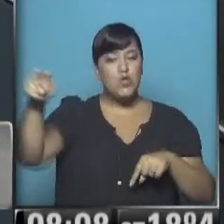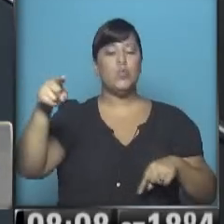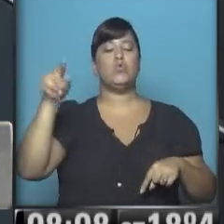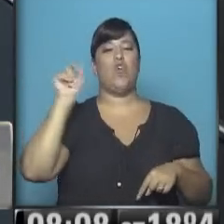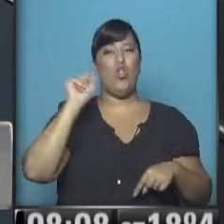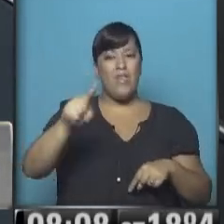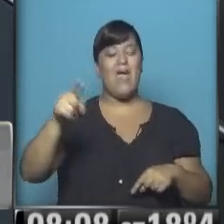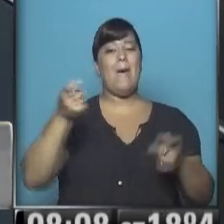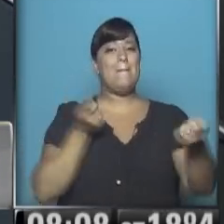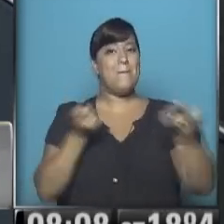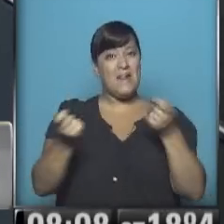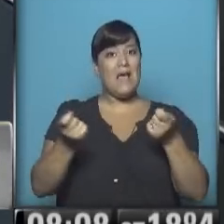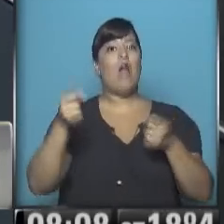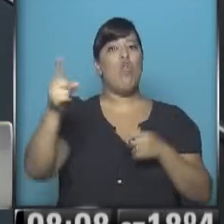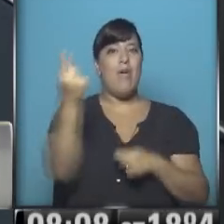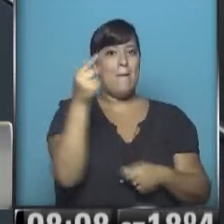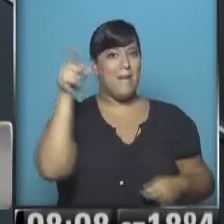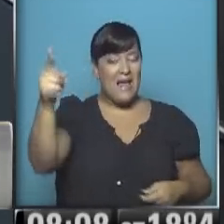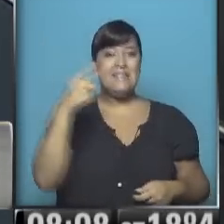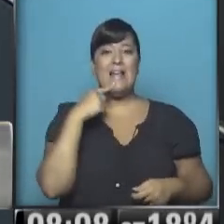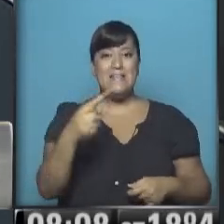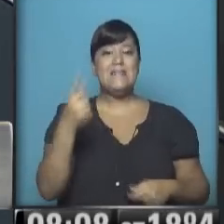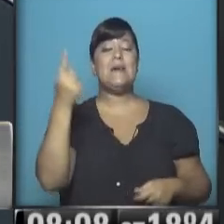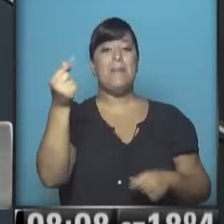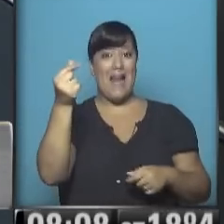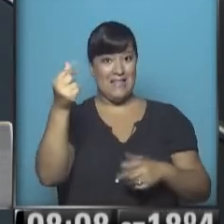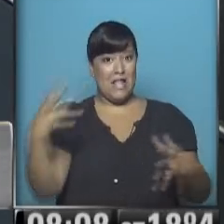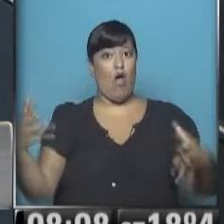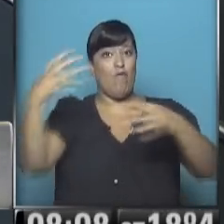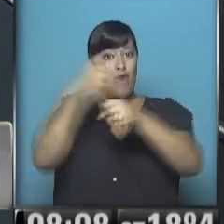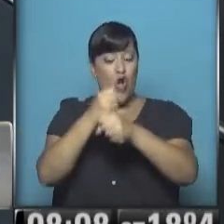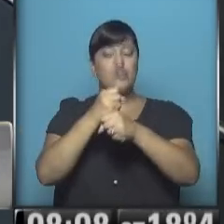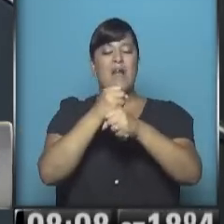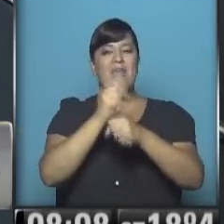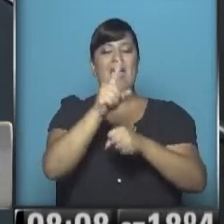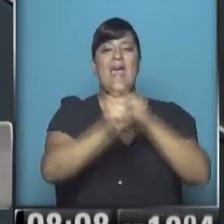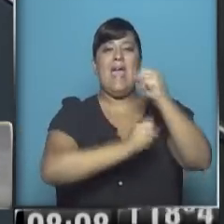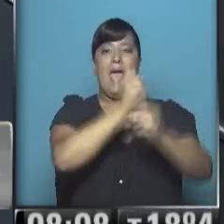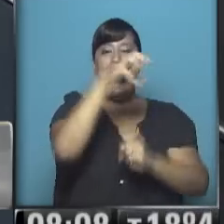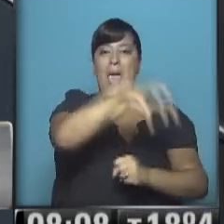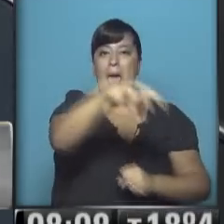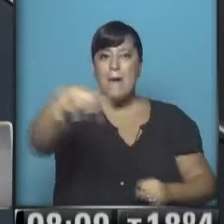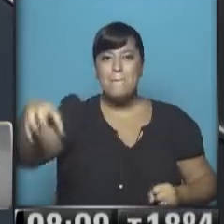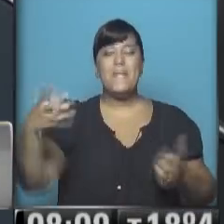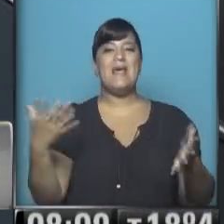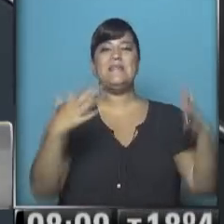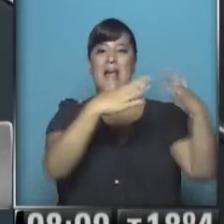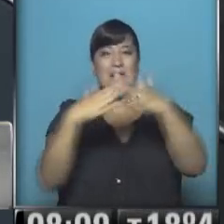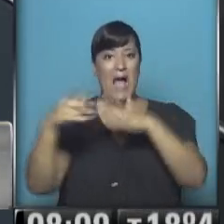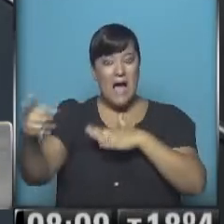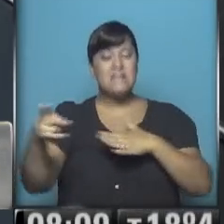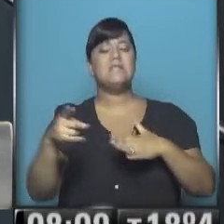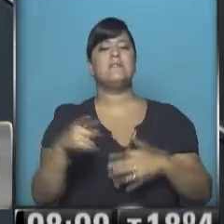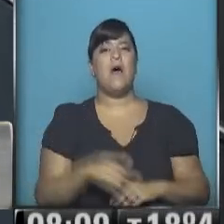capitales revela que la capitalización de la bolsa en las empresas domésticas creció en dólares